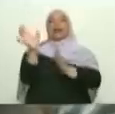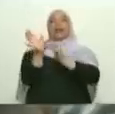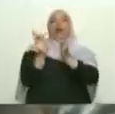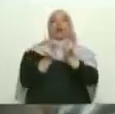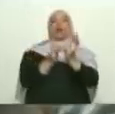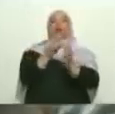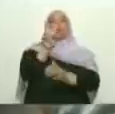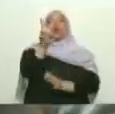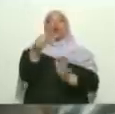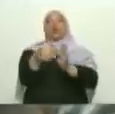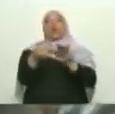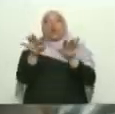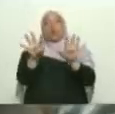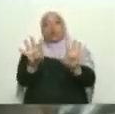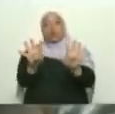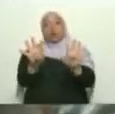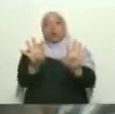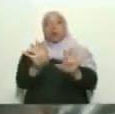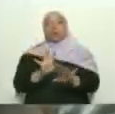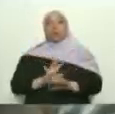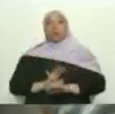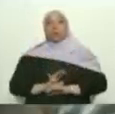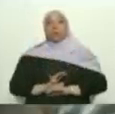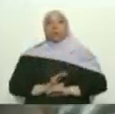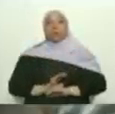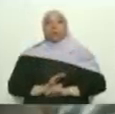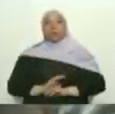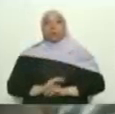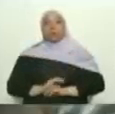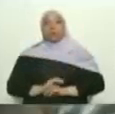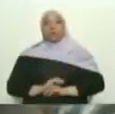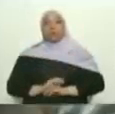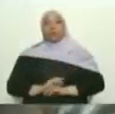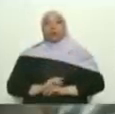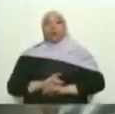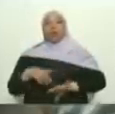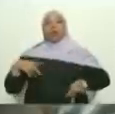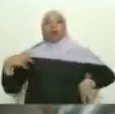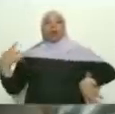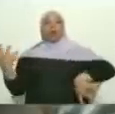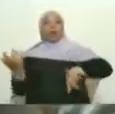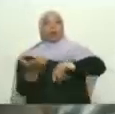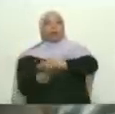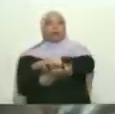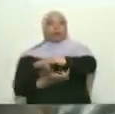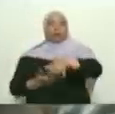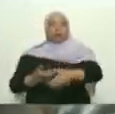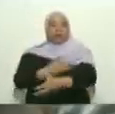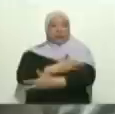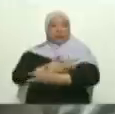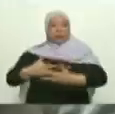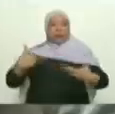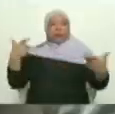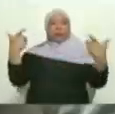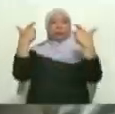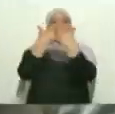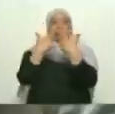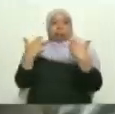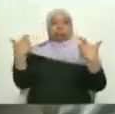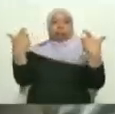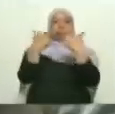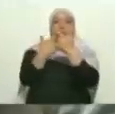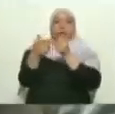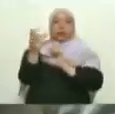año 2019, intentar bañar de sangre el país. Me